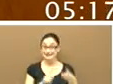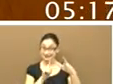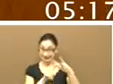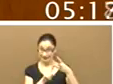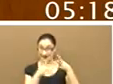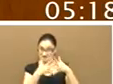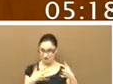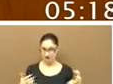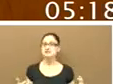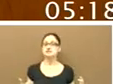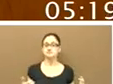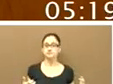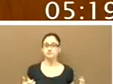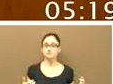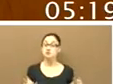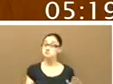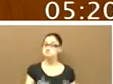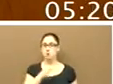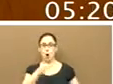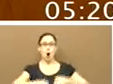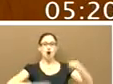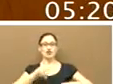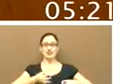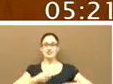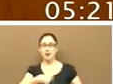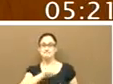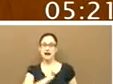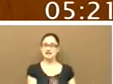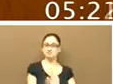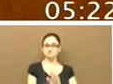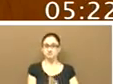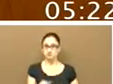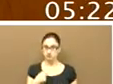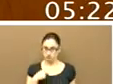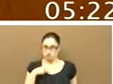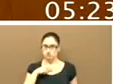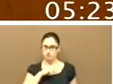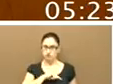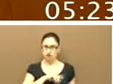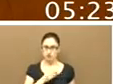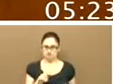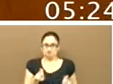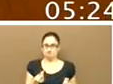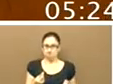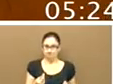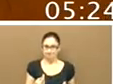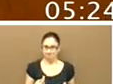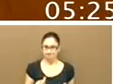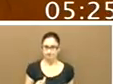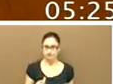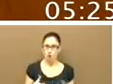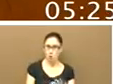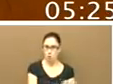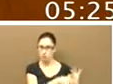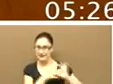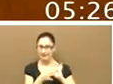enunciado, mantener la Unidad de España, entonces ya no puedo evitar un respingo que me lanza hacia atrás. La Unidad de